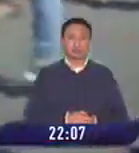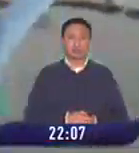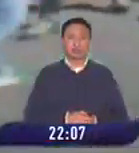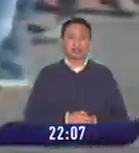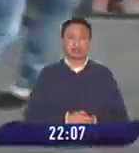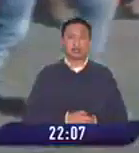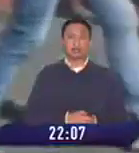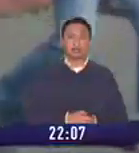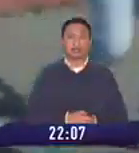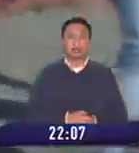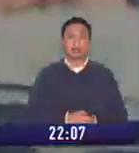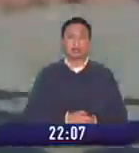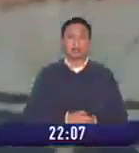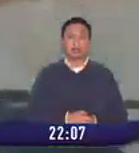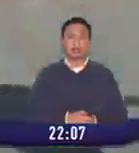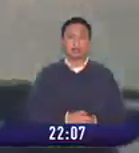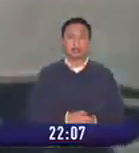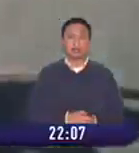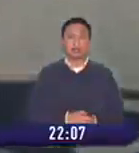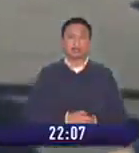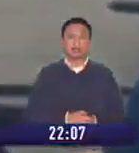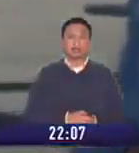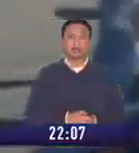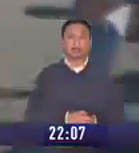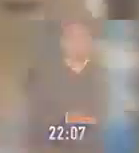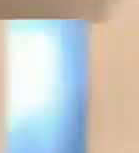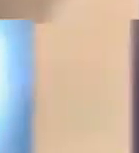En Chimborazo informó Darwin Altamirán.